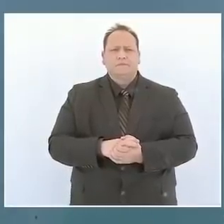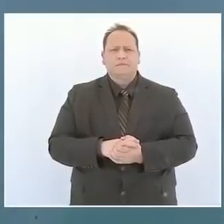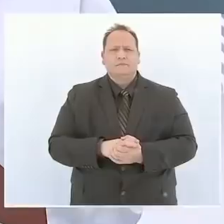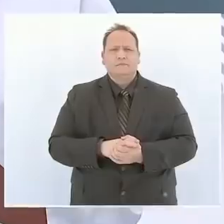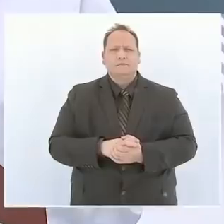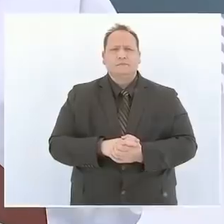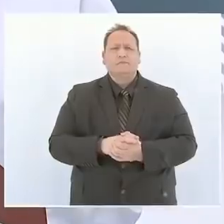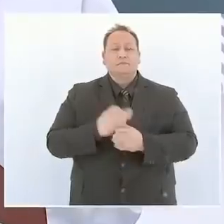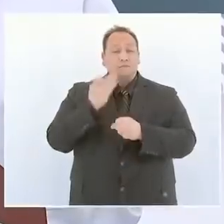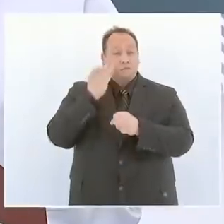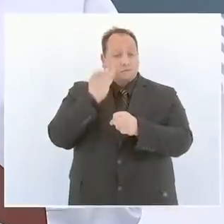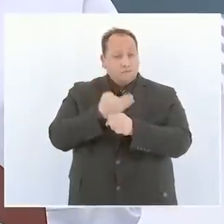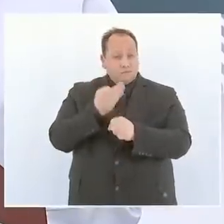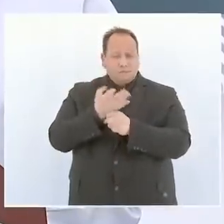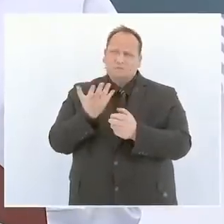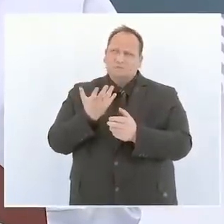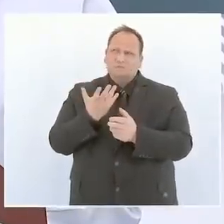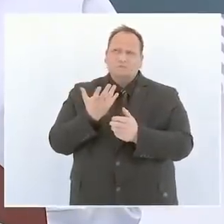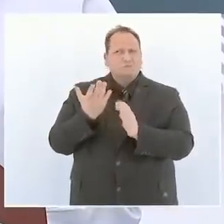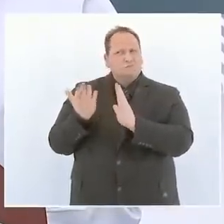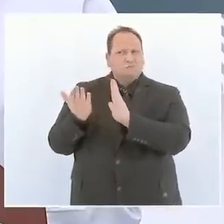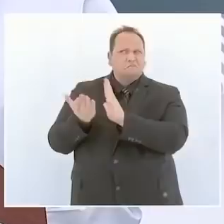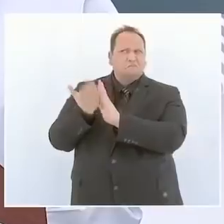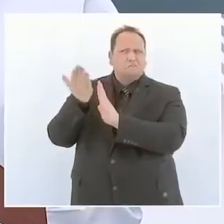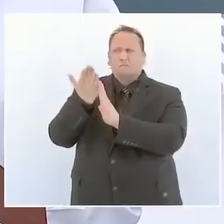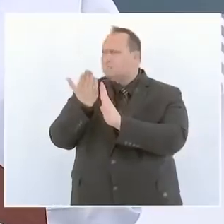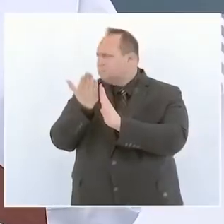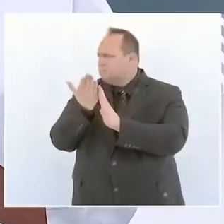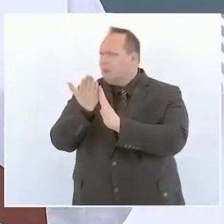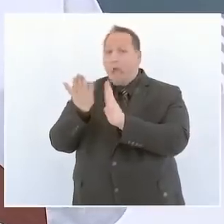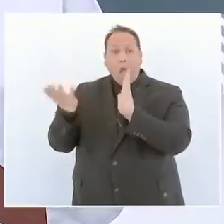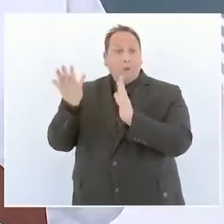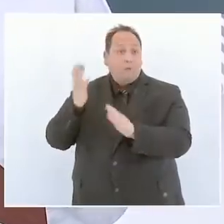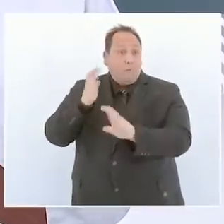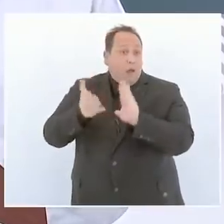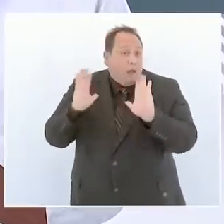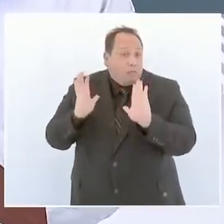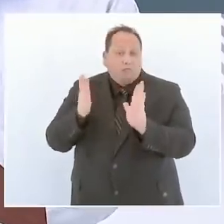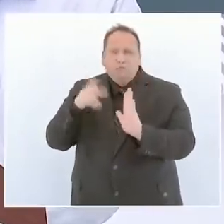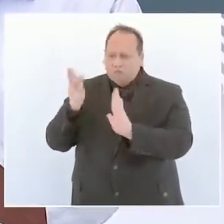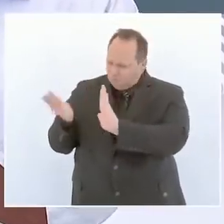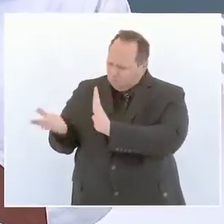se está construyendo, si no es que ya se terminó,